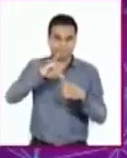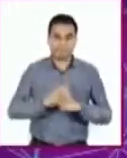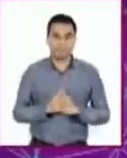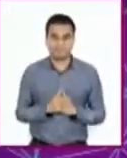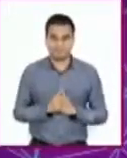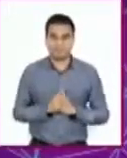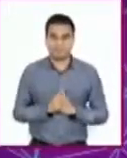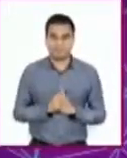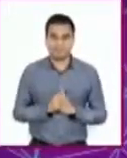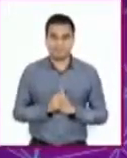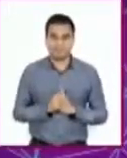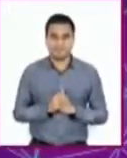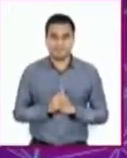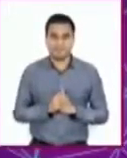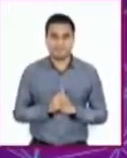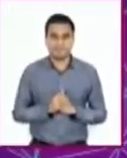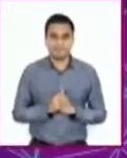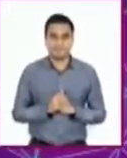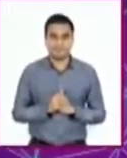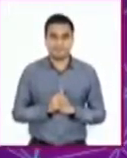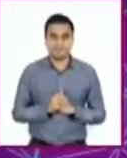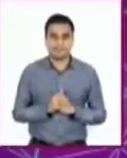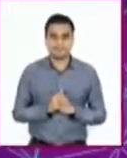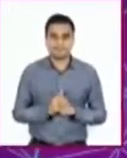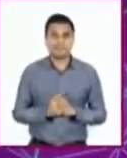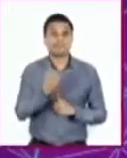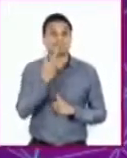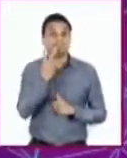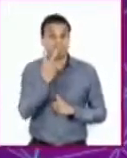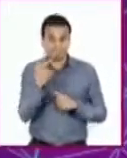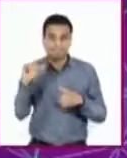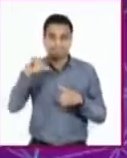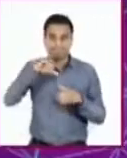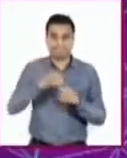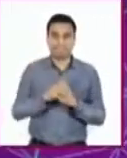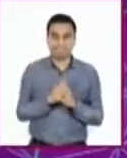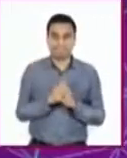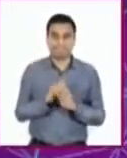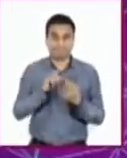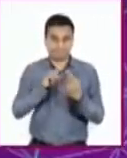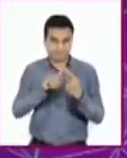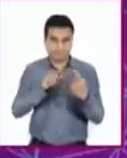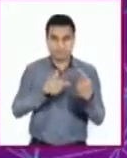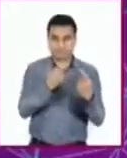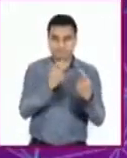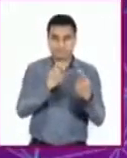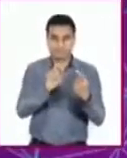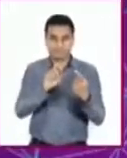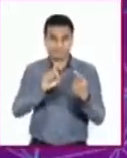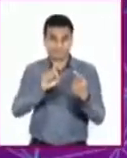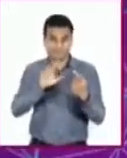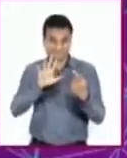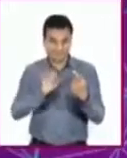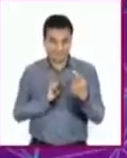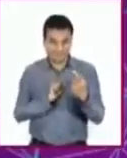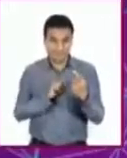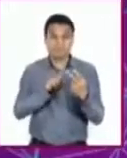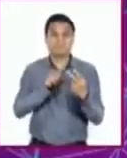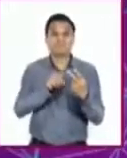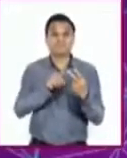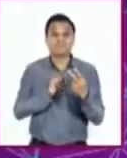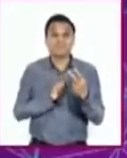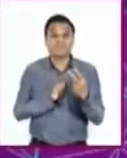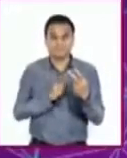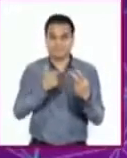depósito. Se vertieron dos cántaras, una de ellas de 12.35 litros de leche y